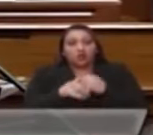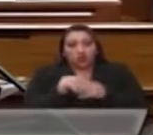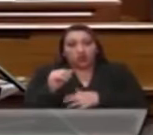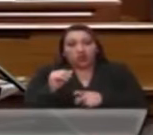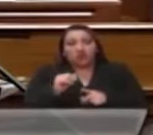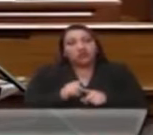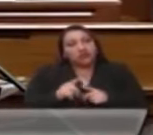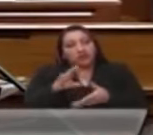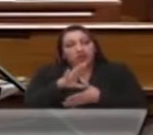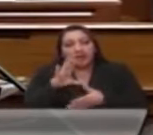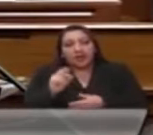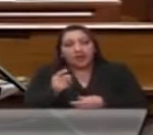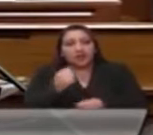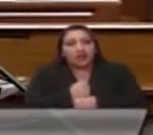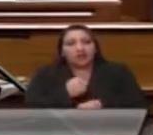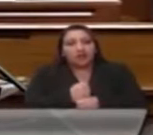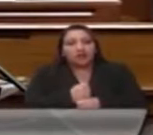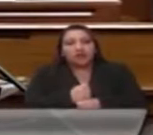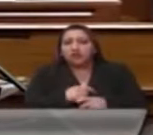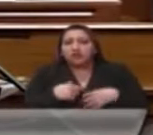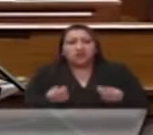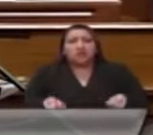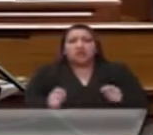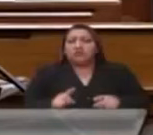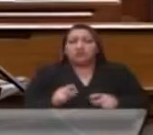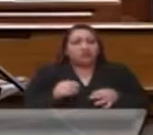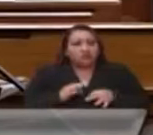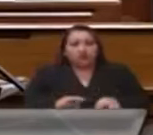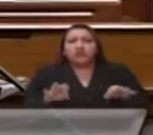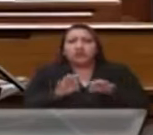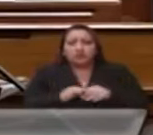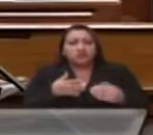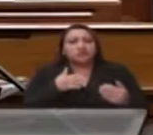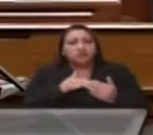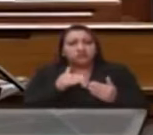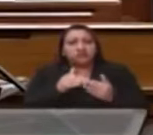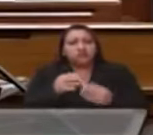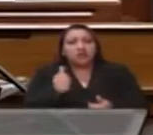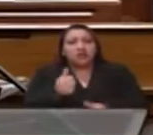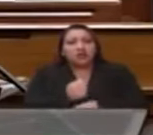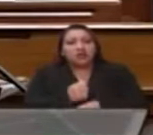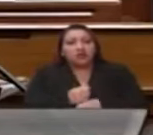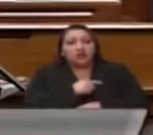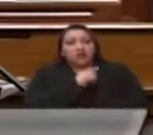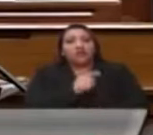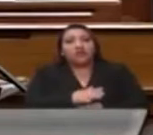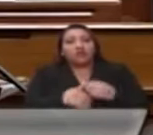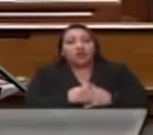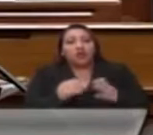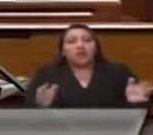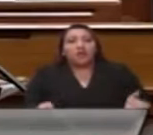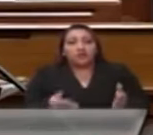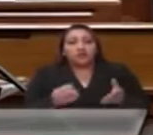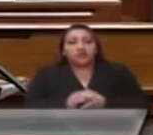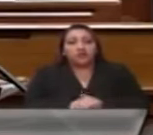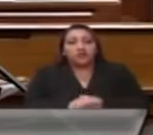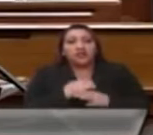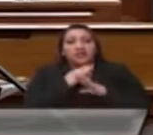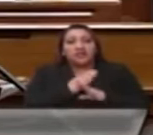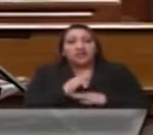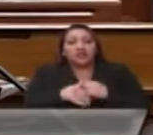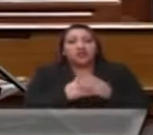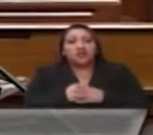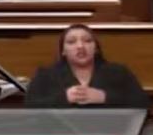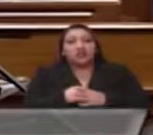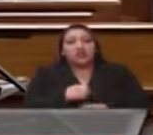continental. Será tarea impostergable y primordial hacer más eficaces los esfuerzos para la promoción y defensa de